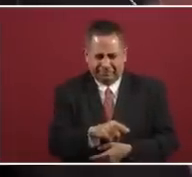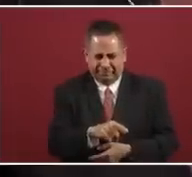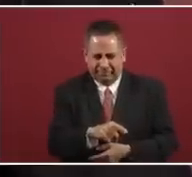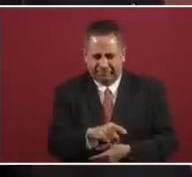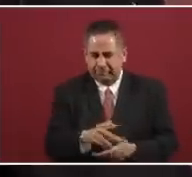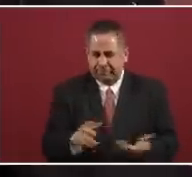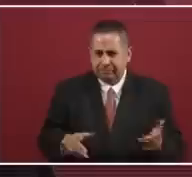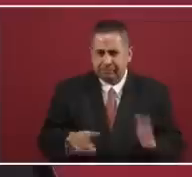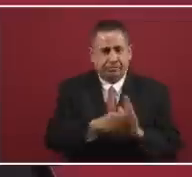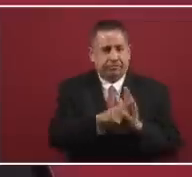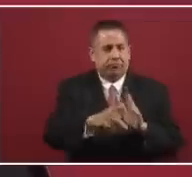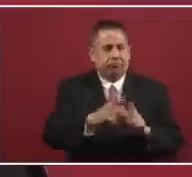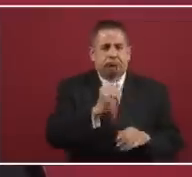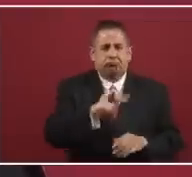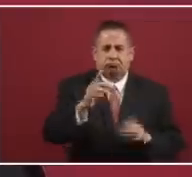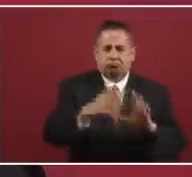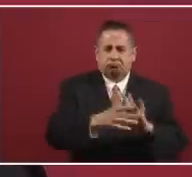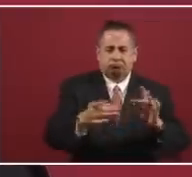periodista famoso,